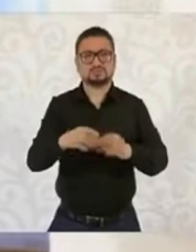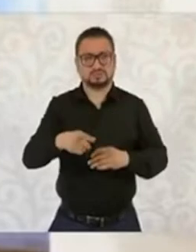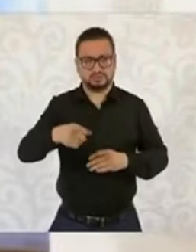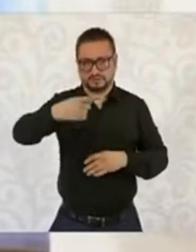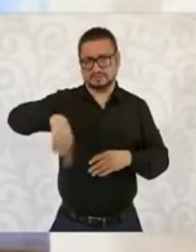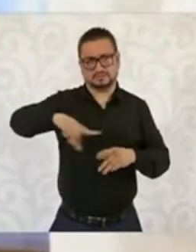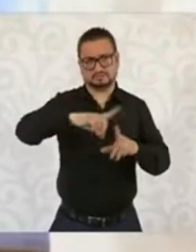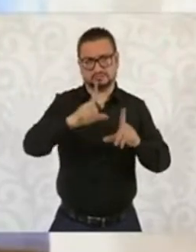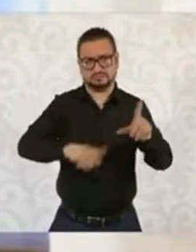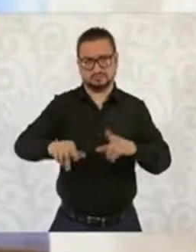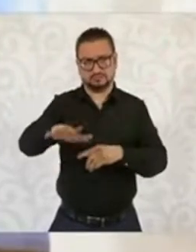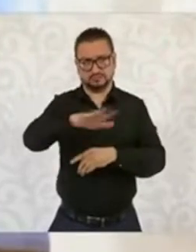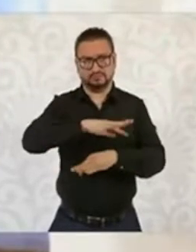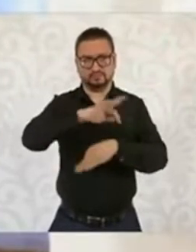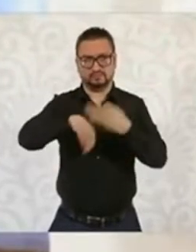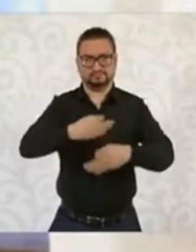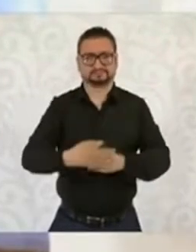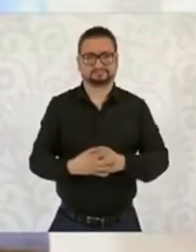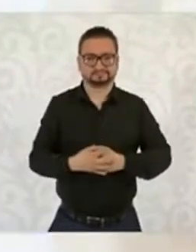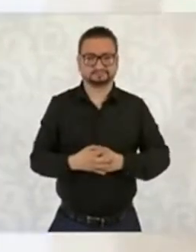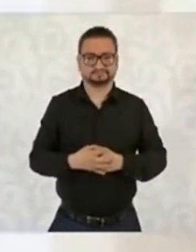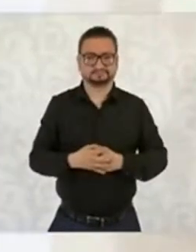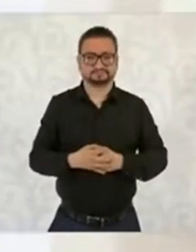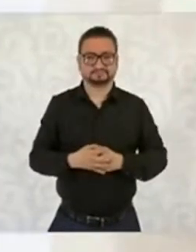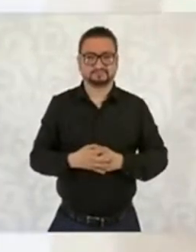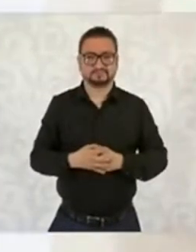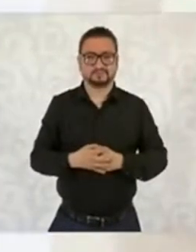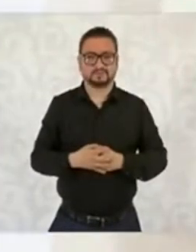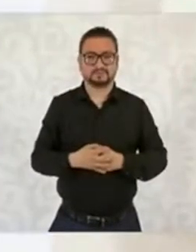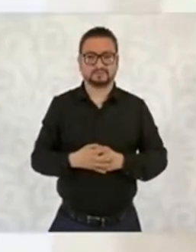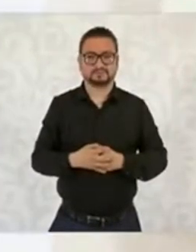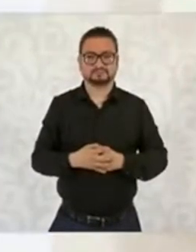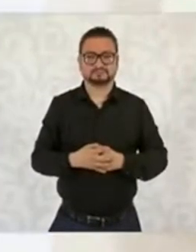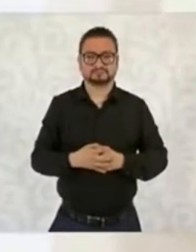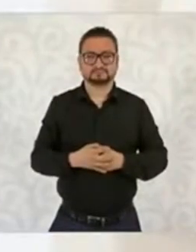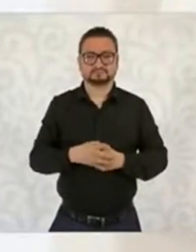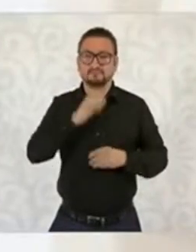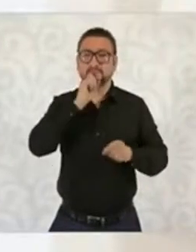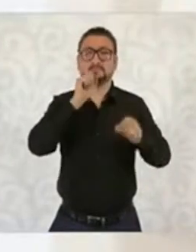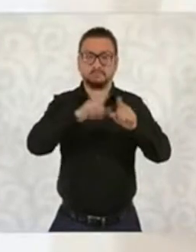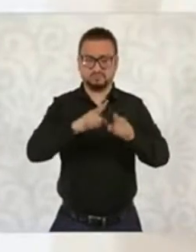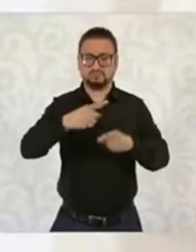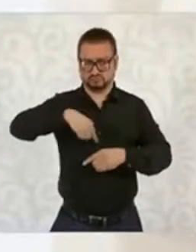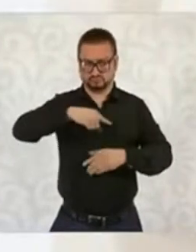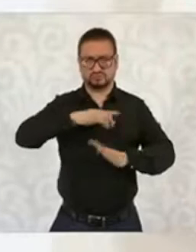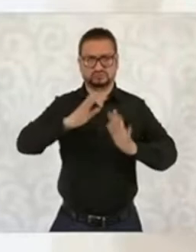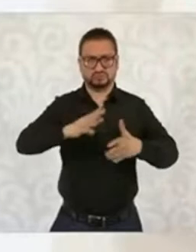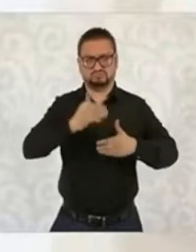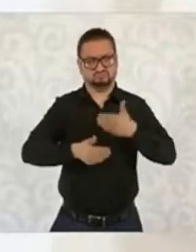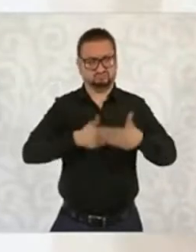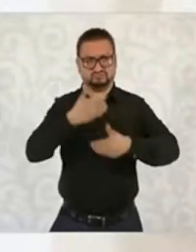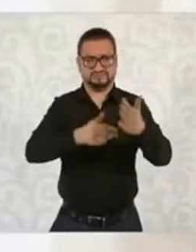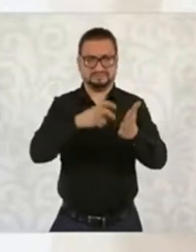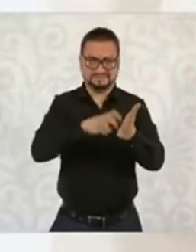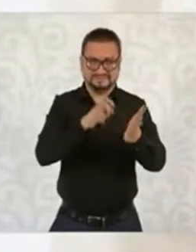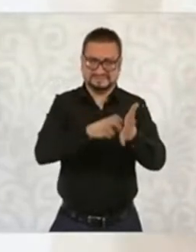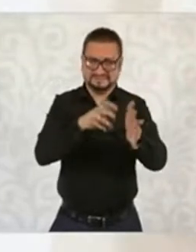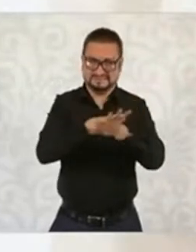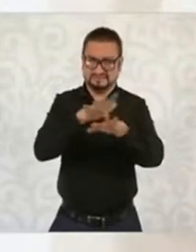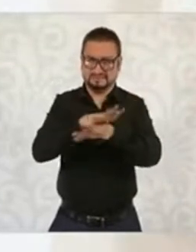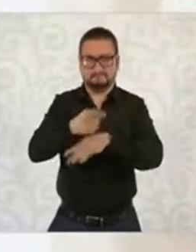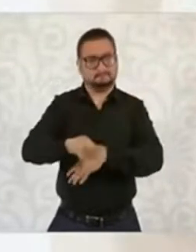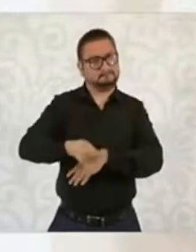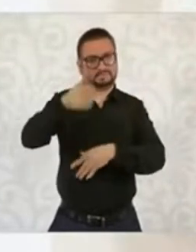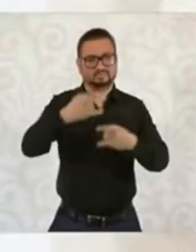en todo el territorio nacional. También avanzamos en una reforma histórica, esto en